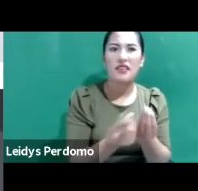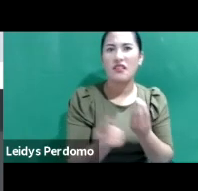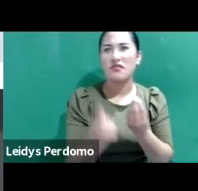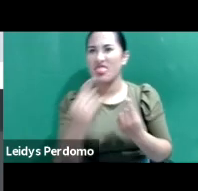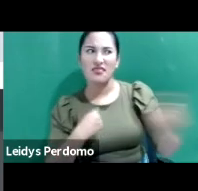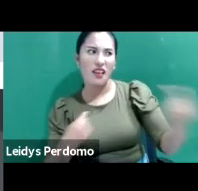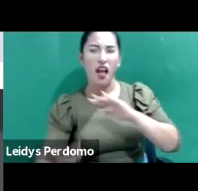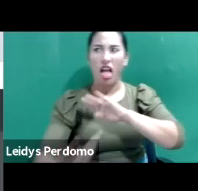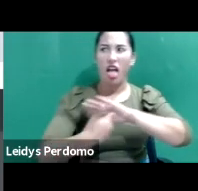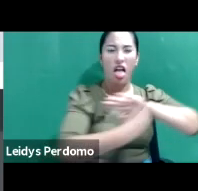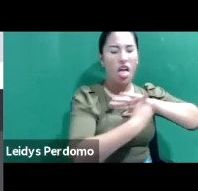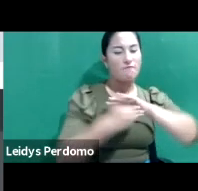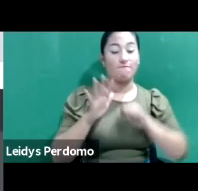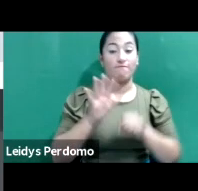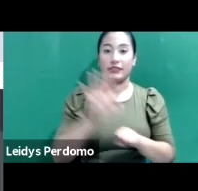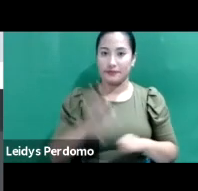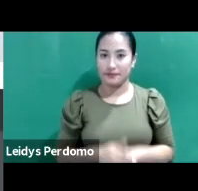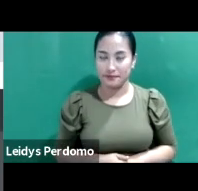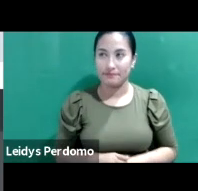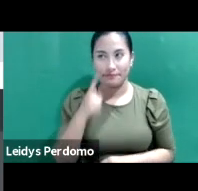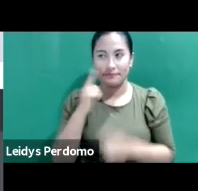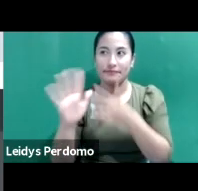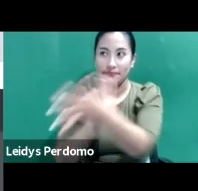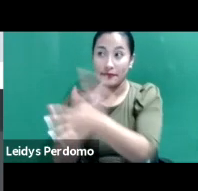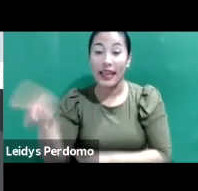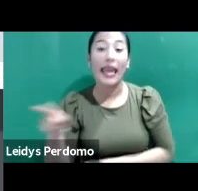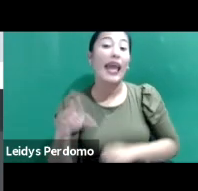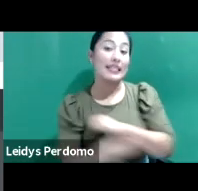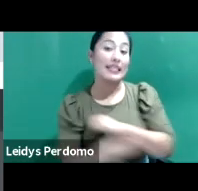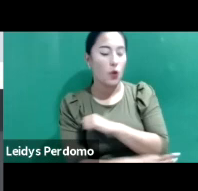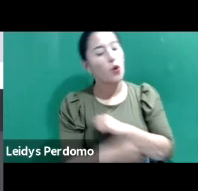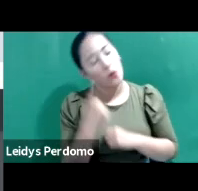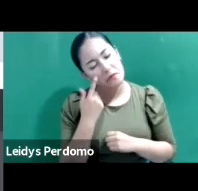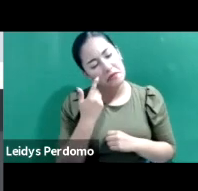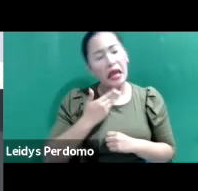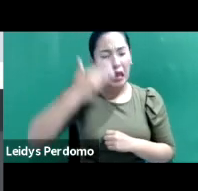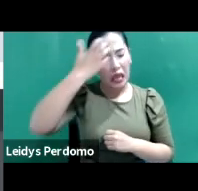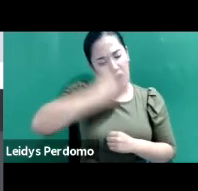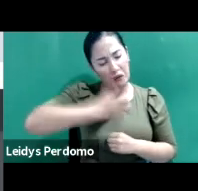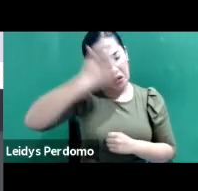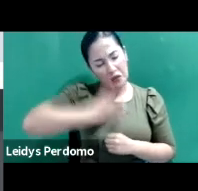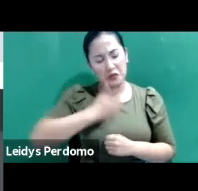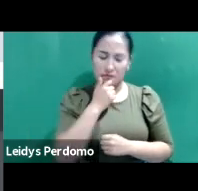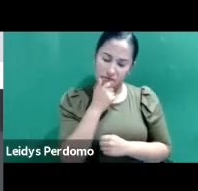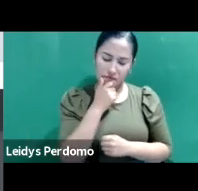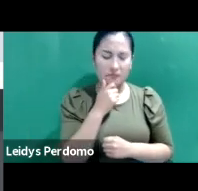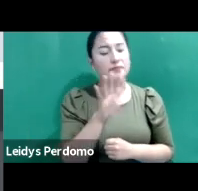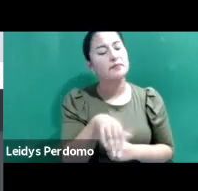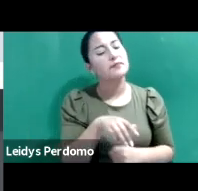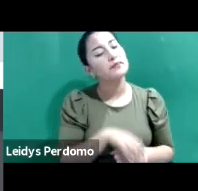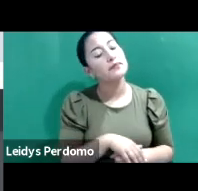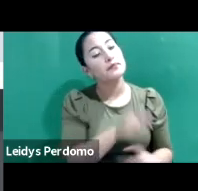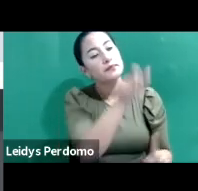de la institución realiza la evaluación correspondiente con Camila y encuentra que no sabe cómo identificar sus